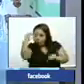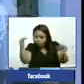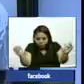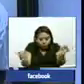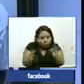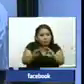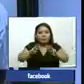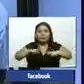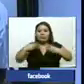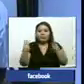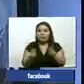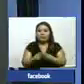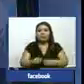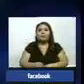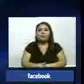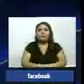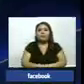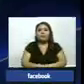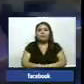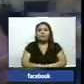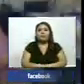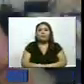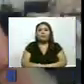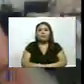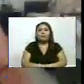con pandilleros.